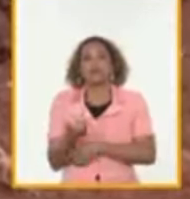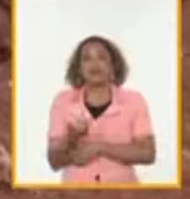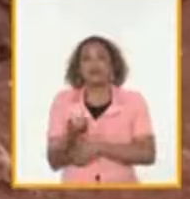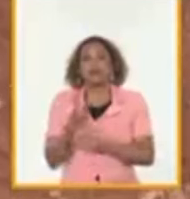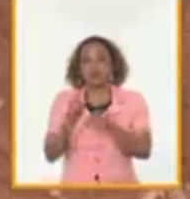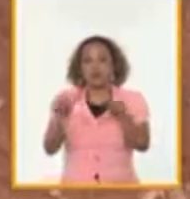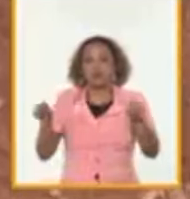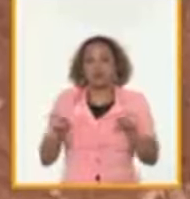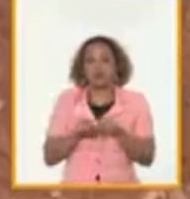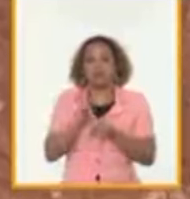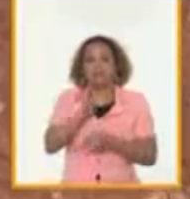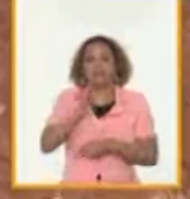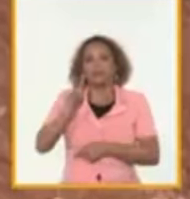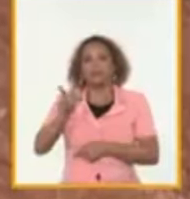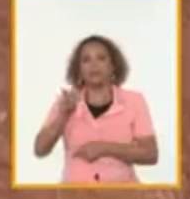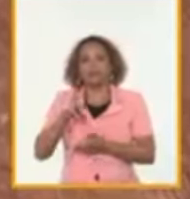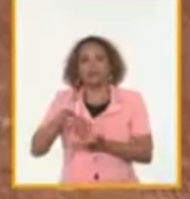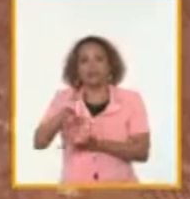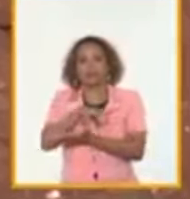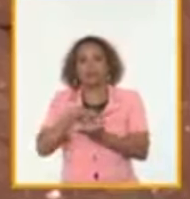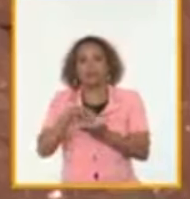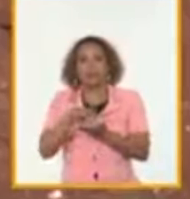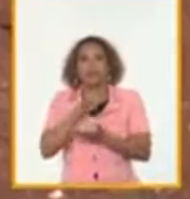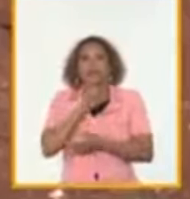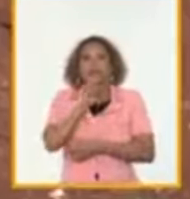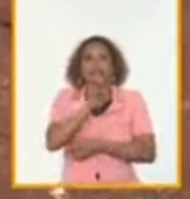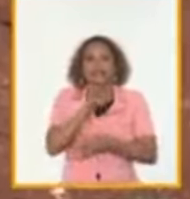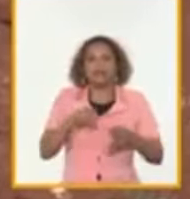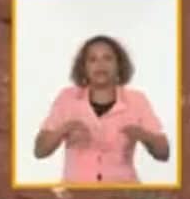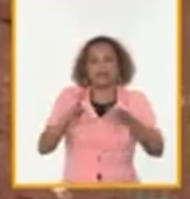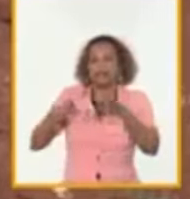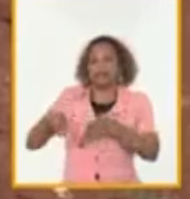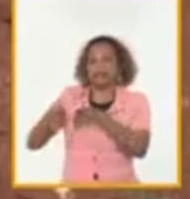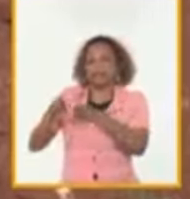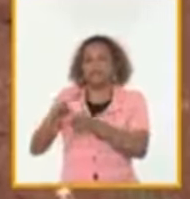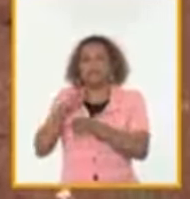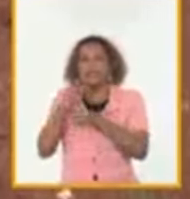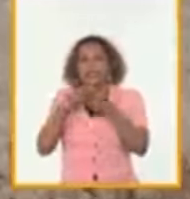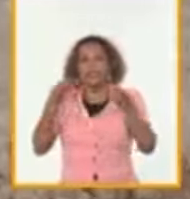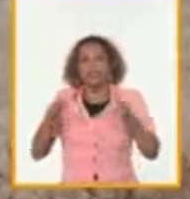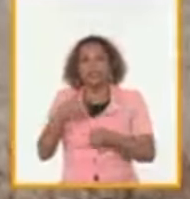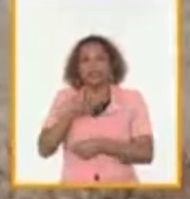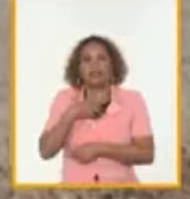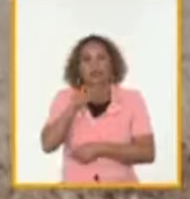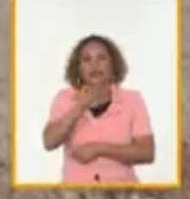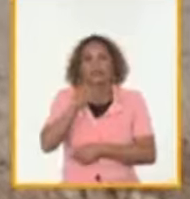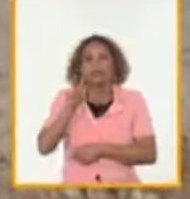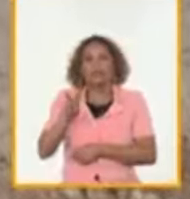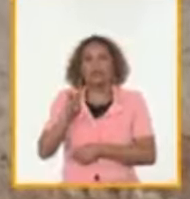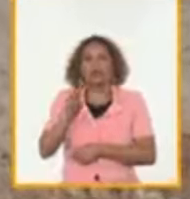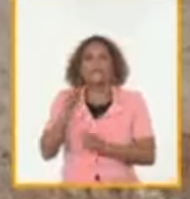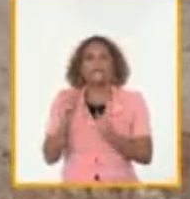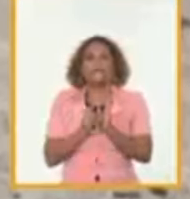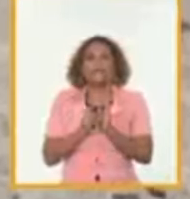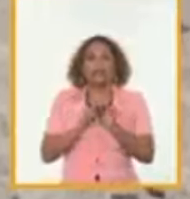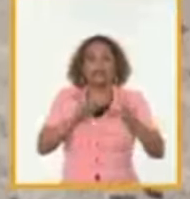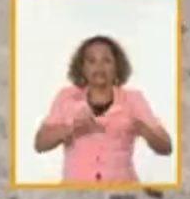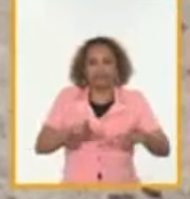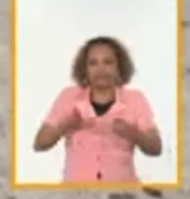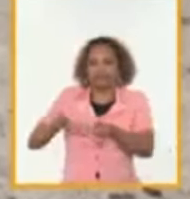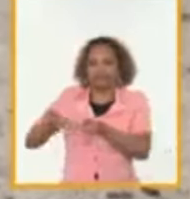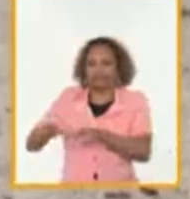área de 32 hectáreas Lo que equivale a tres caballerías de tierra y contará con 42,000 paneles solares instalados